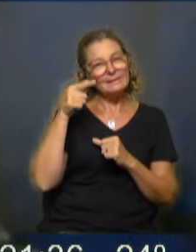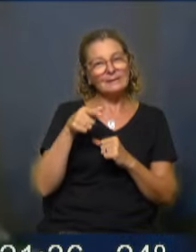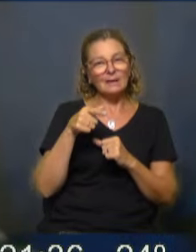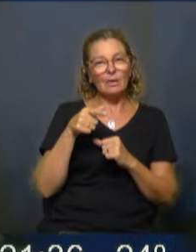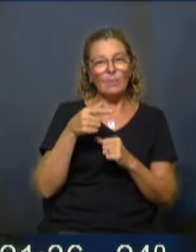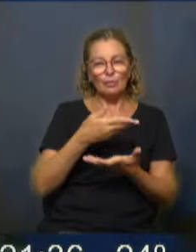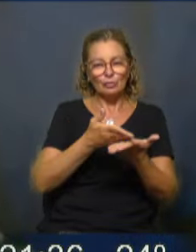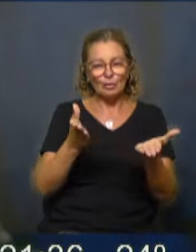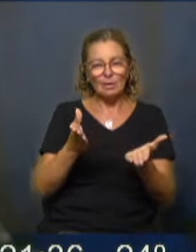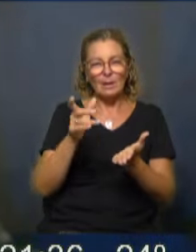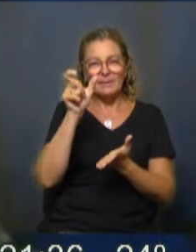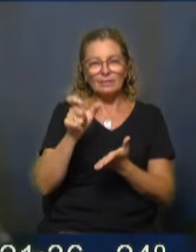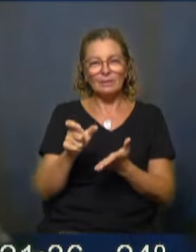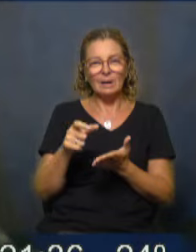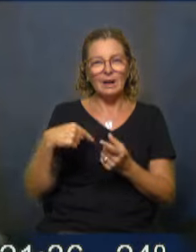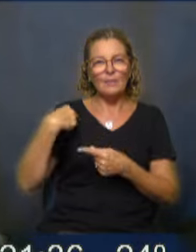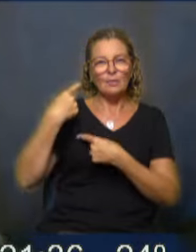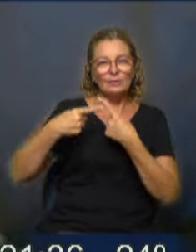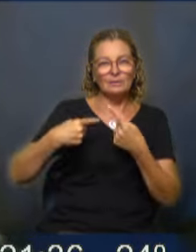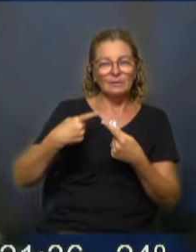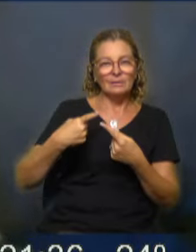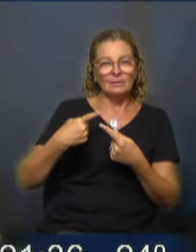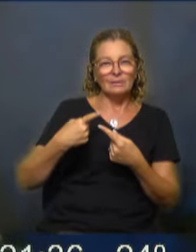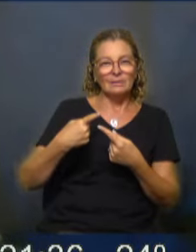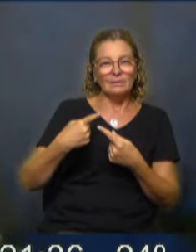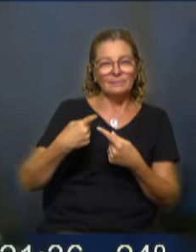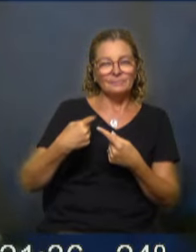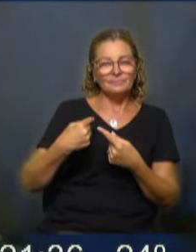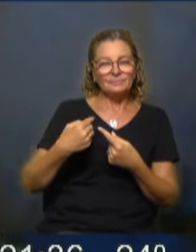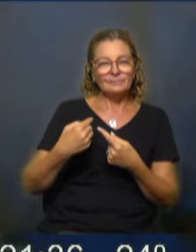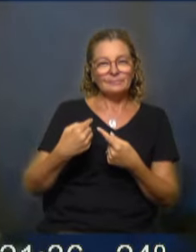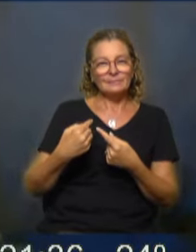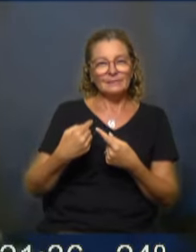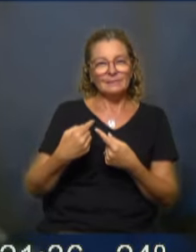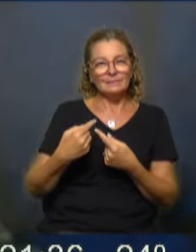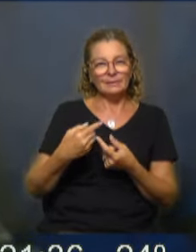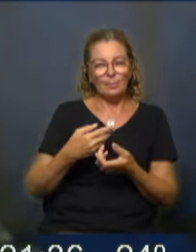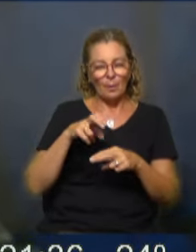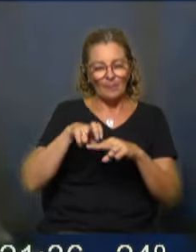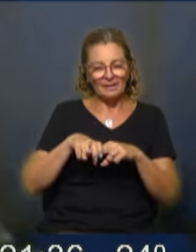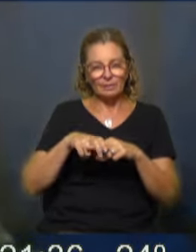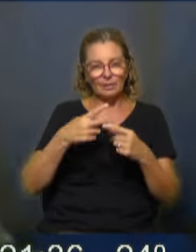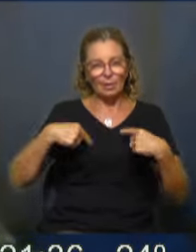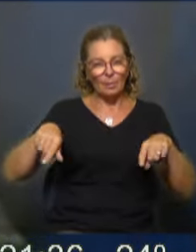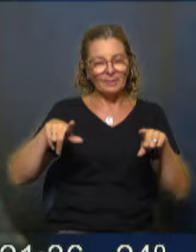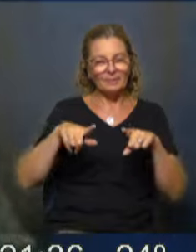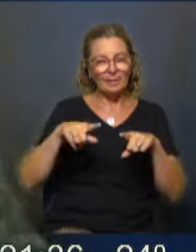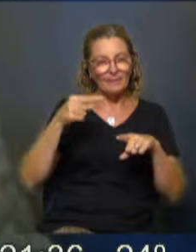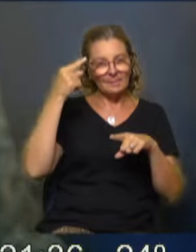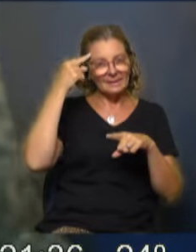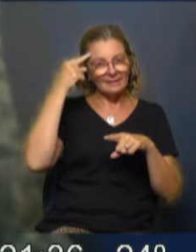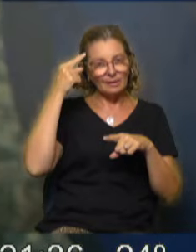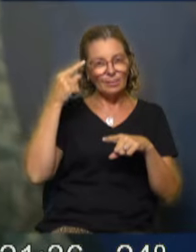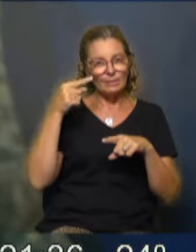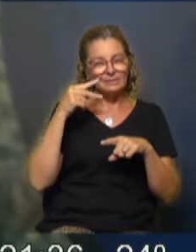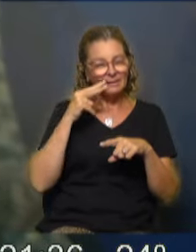¿Pensás en el público, en los procesos creativos? ¿Tenés el público como una otra edad a